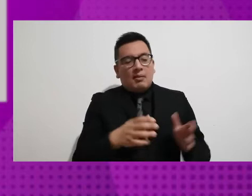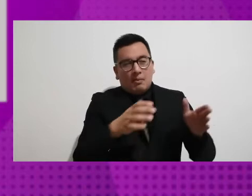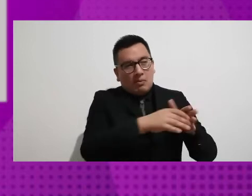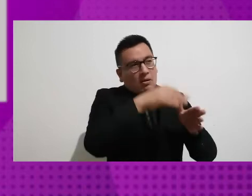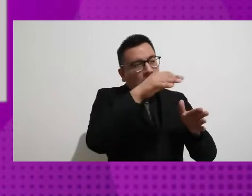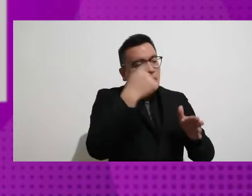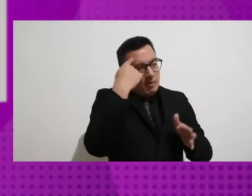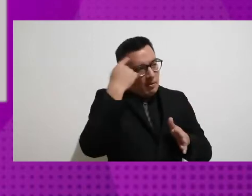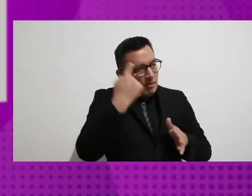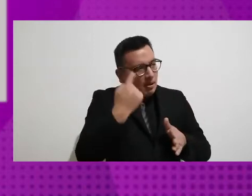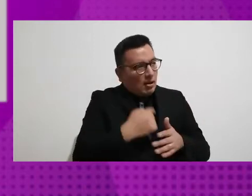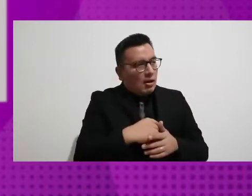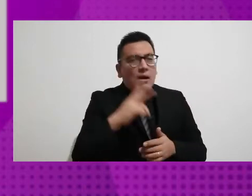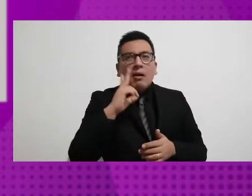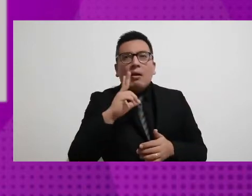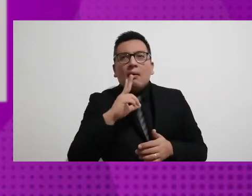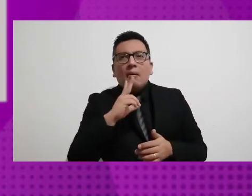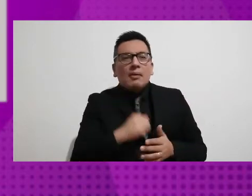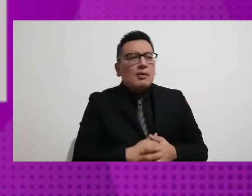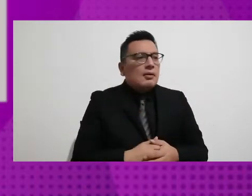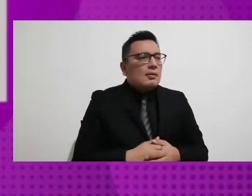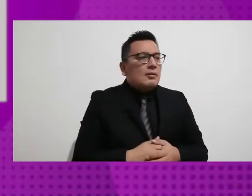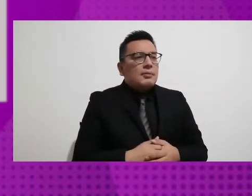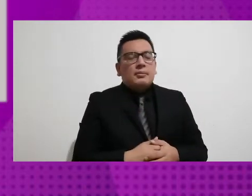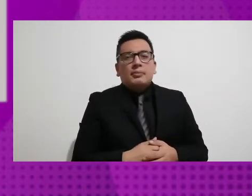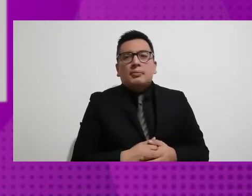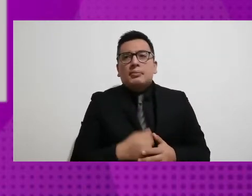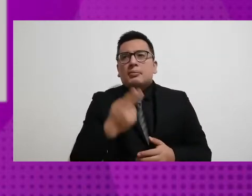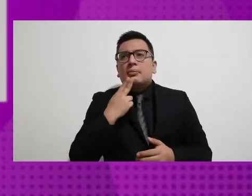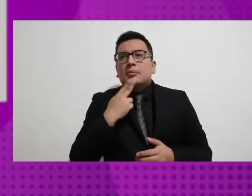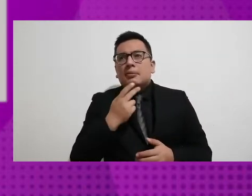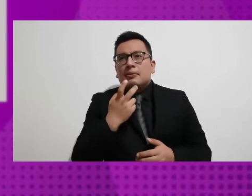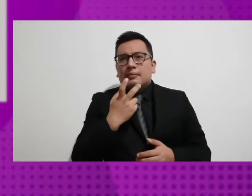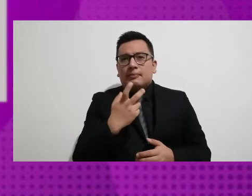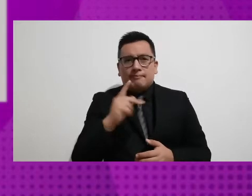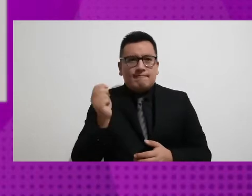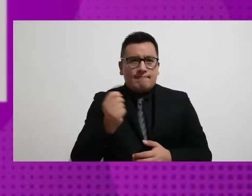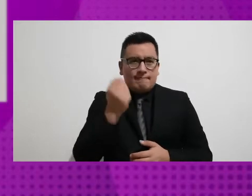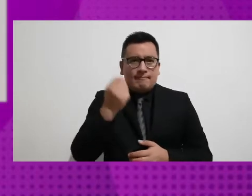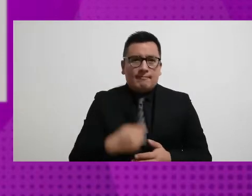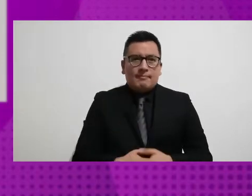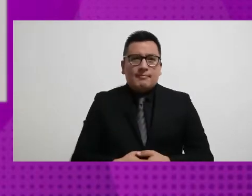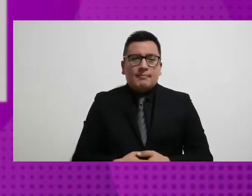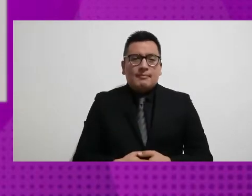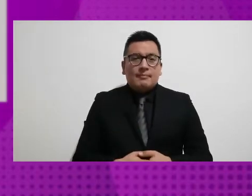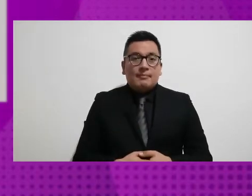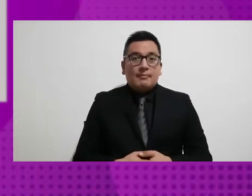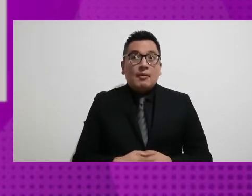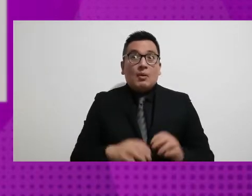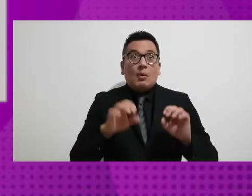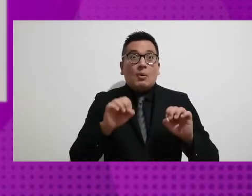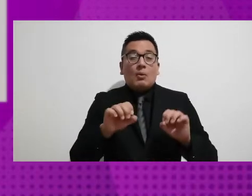casillas para empezar a generar o a difundir esta tecnología en las